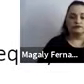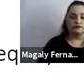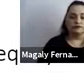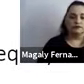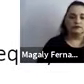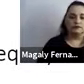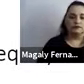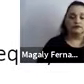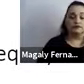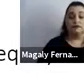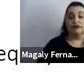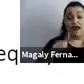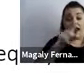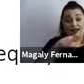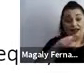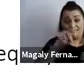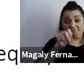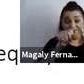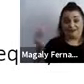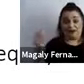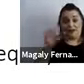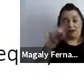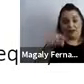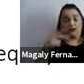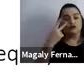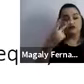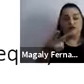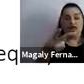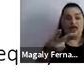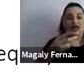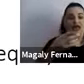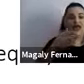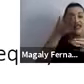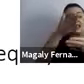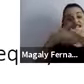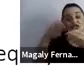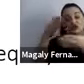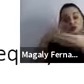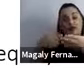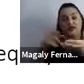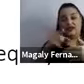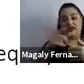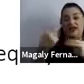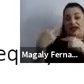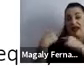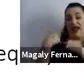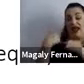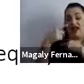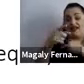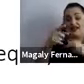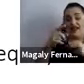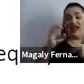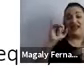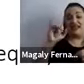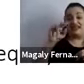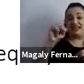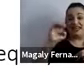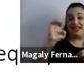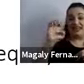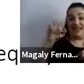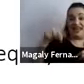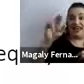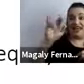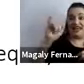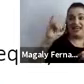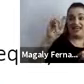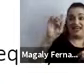Bien, aquí podemos ver cómo está distribuida esa carga de inequidad relativa,